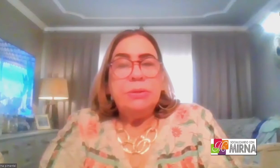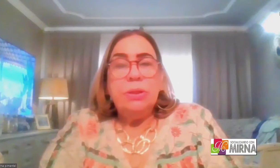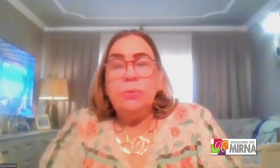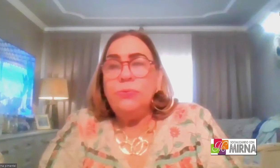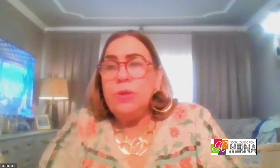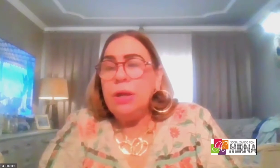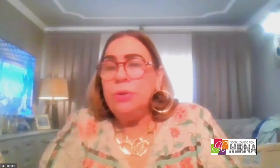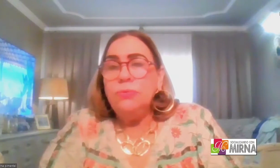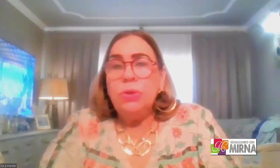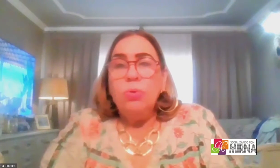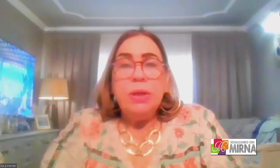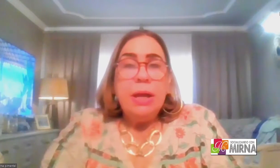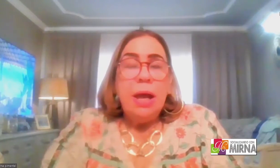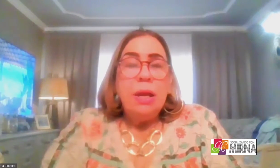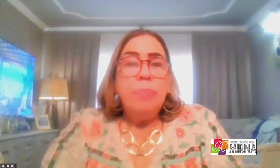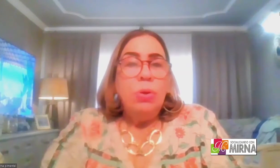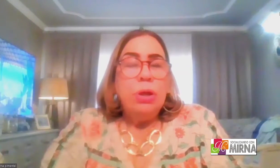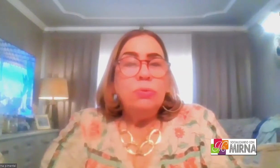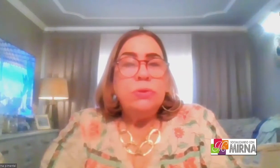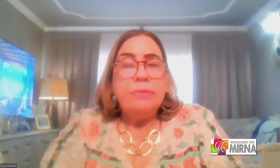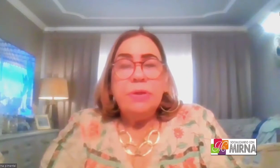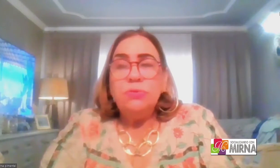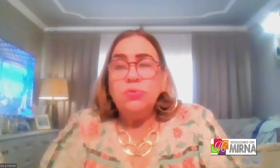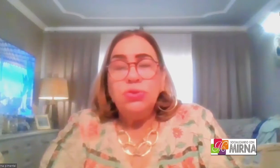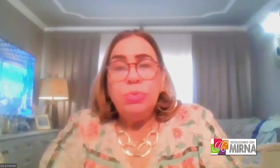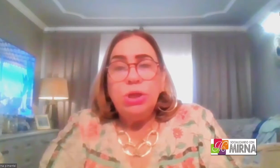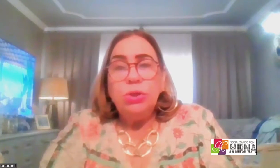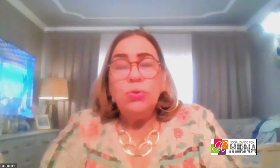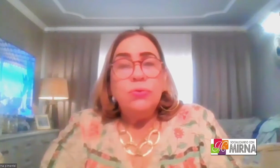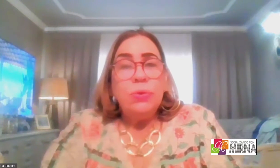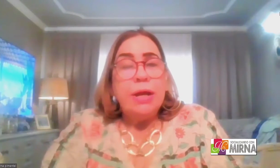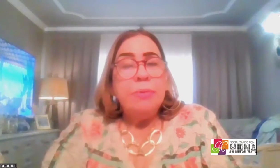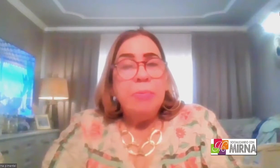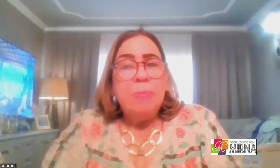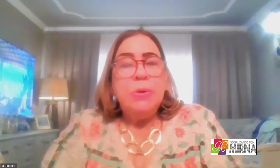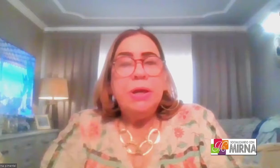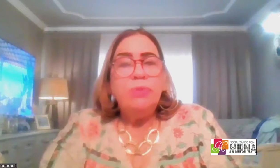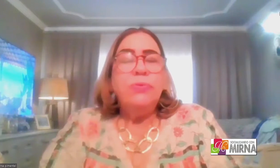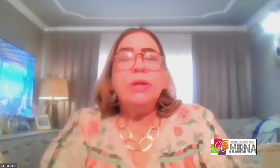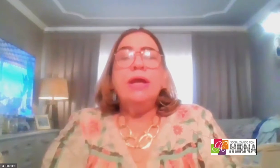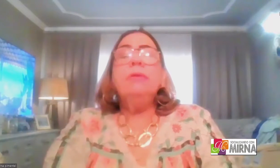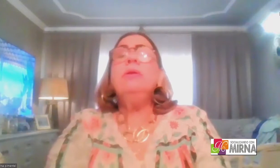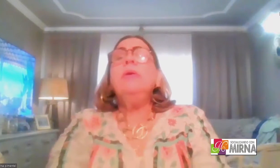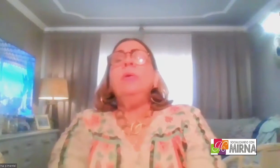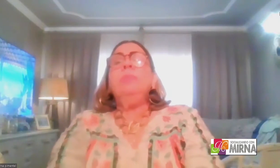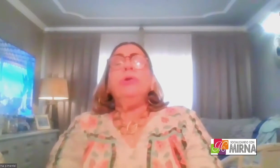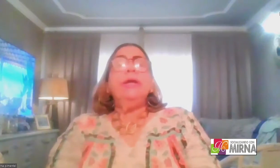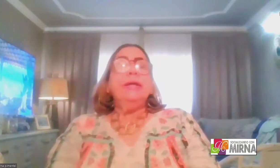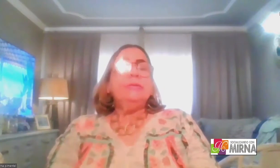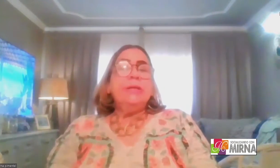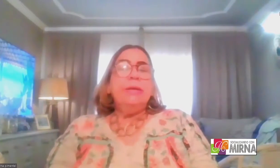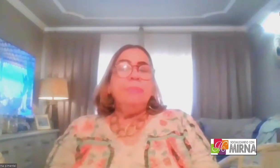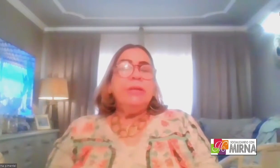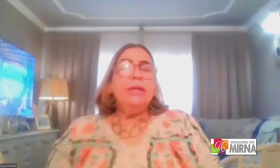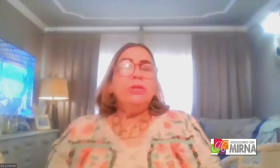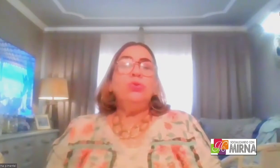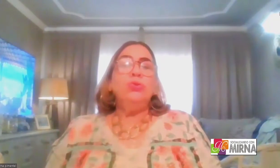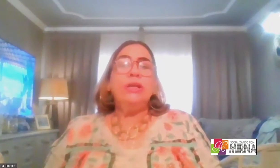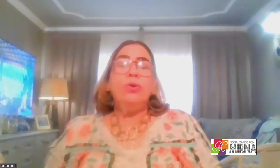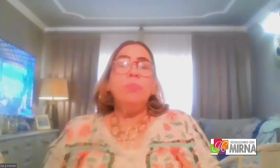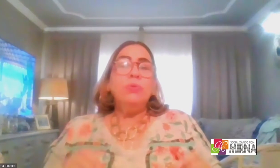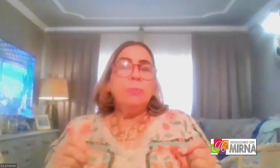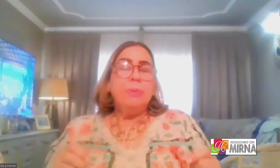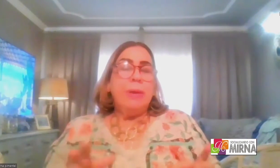hacer, aparte de los días que no se come carne, pero le gusta hacer su chivito y su carne. Vamos a poner al final, pues, ese